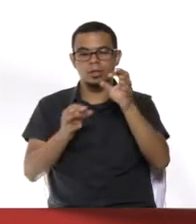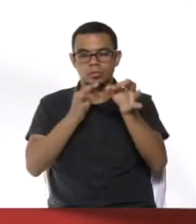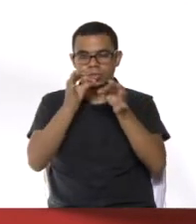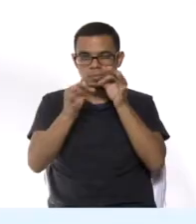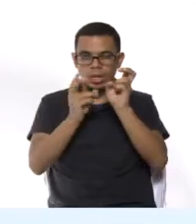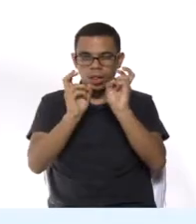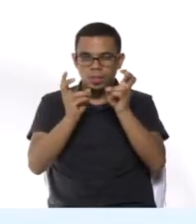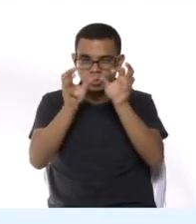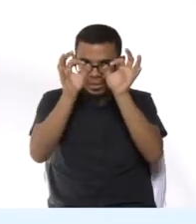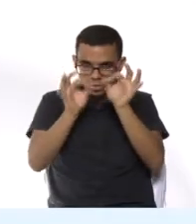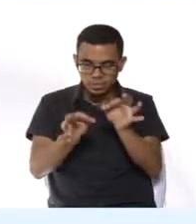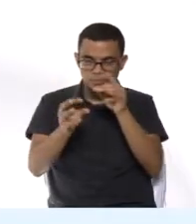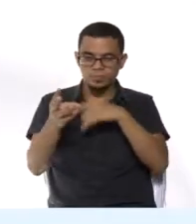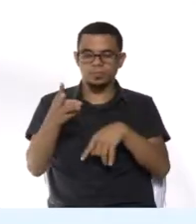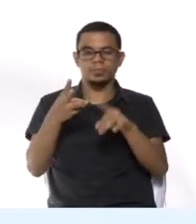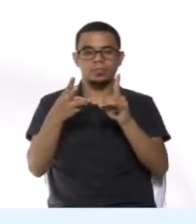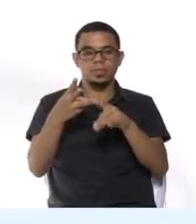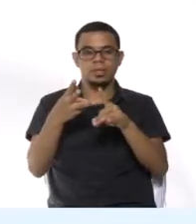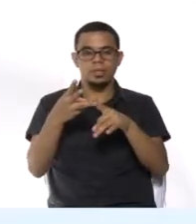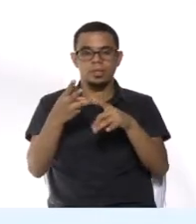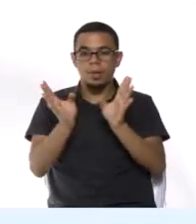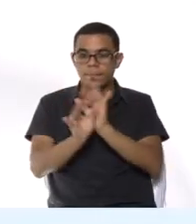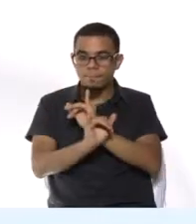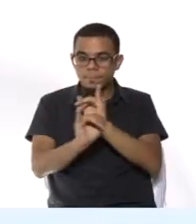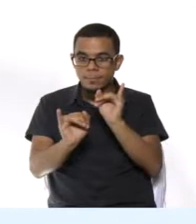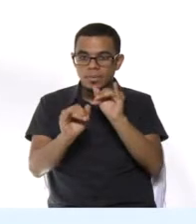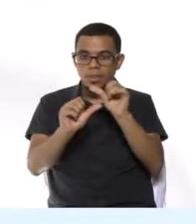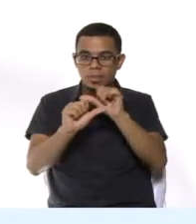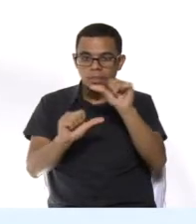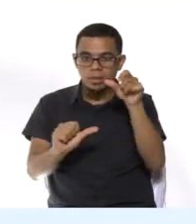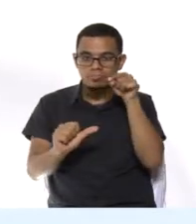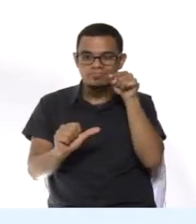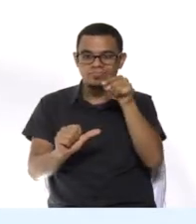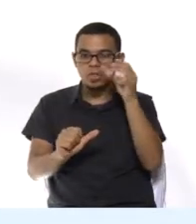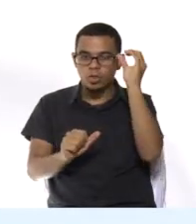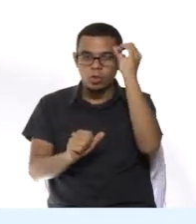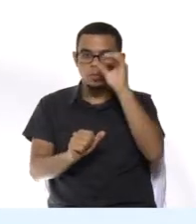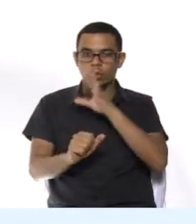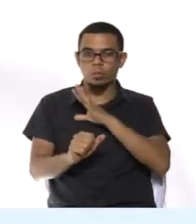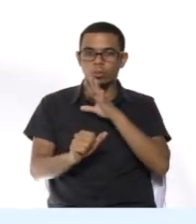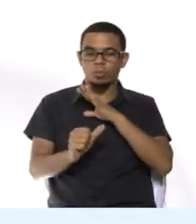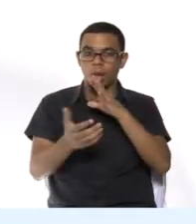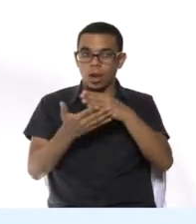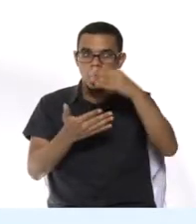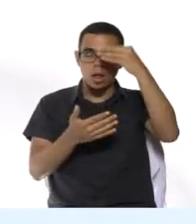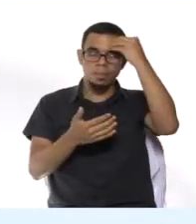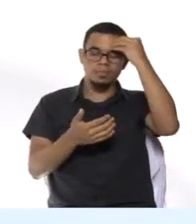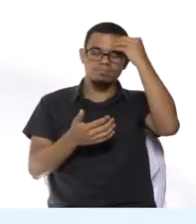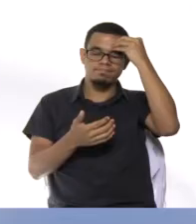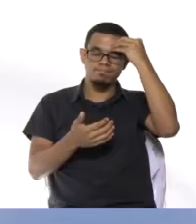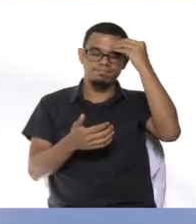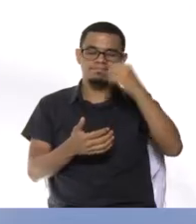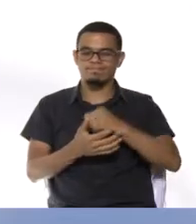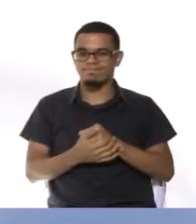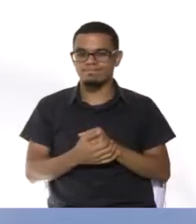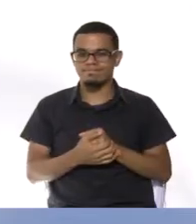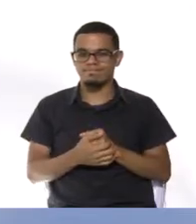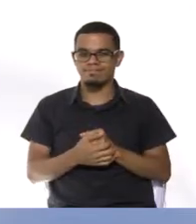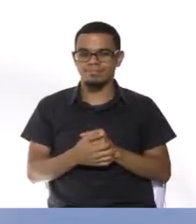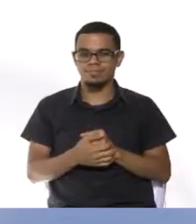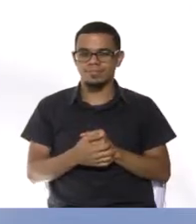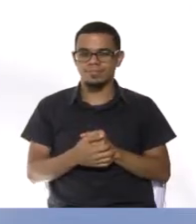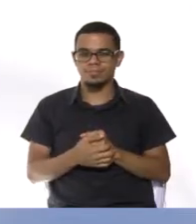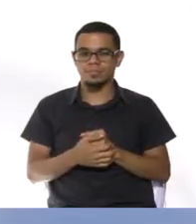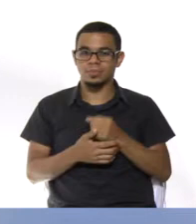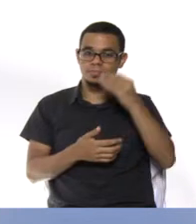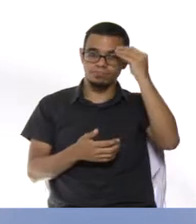Tenemos la conclusión, por supuesto, finalizando. Cuando nuestra compañera acá nos muestra lo que es el texto instruccional,